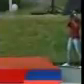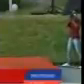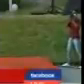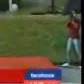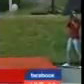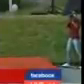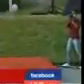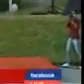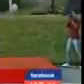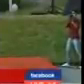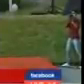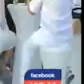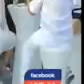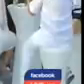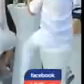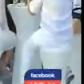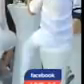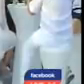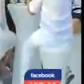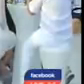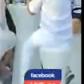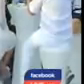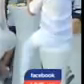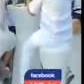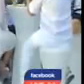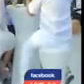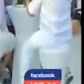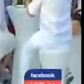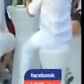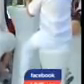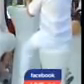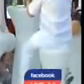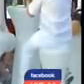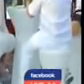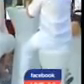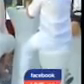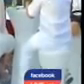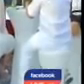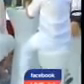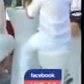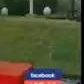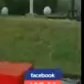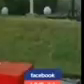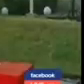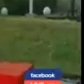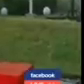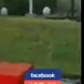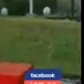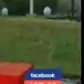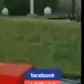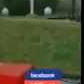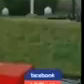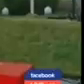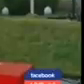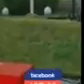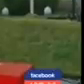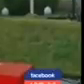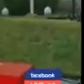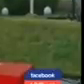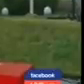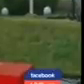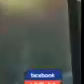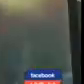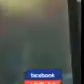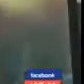a Daniela la asistente virtual que atenderá consultas y pedidos de los franquiciados por medio de WhatsApp y Citric una herramienta digital